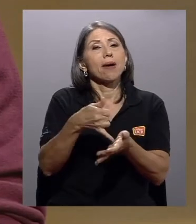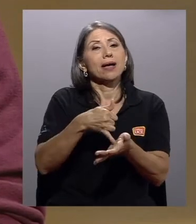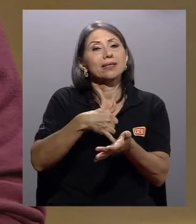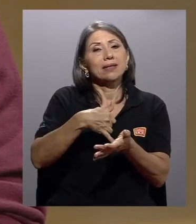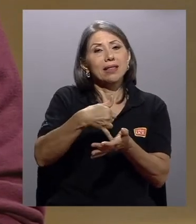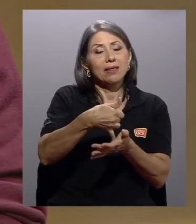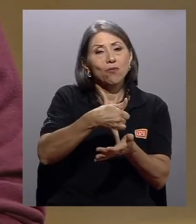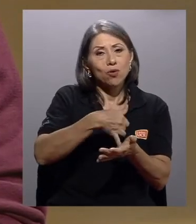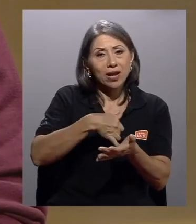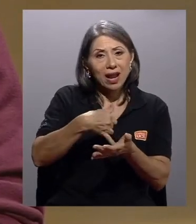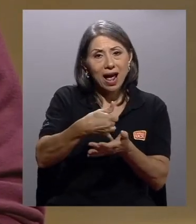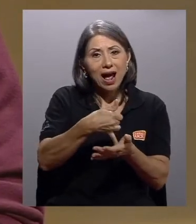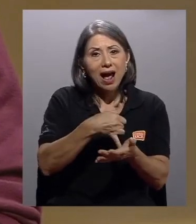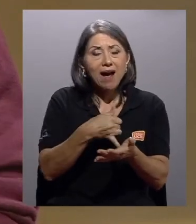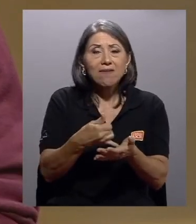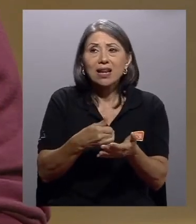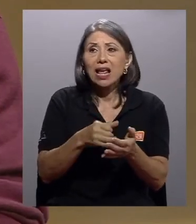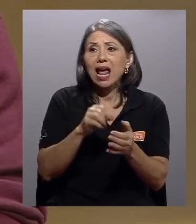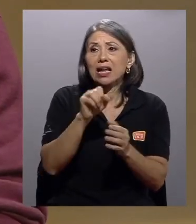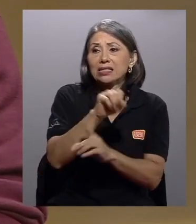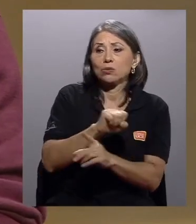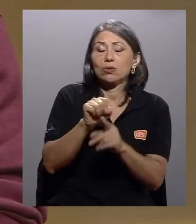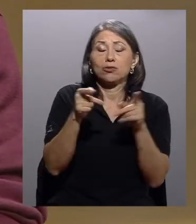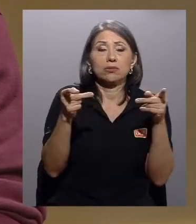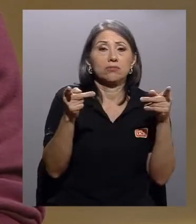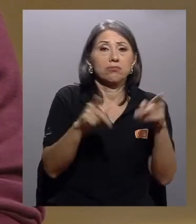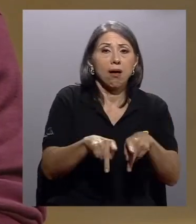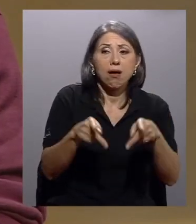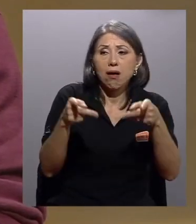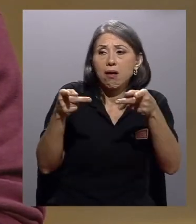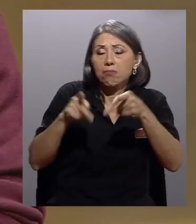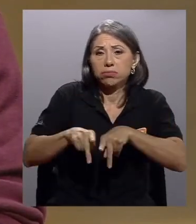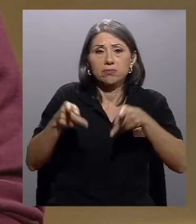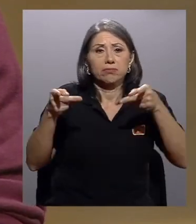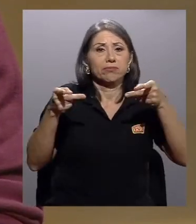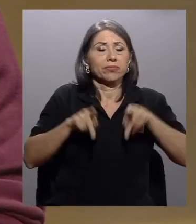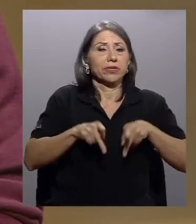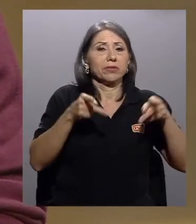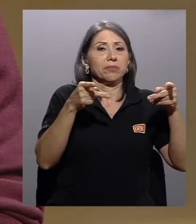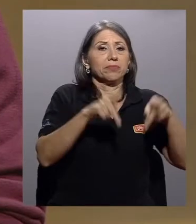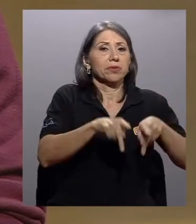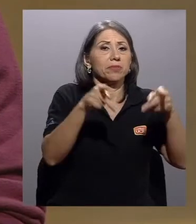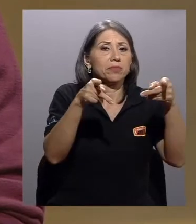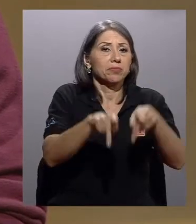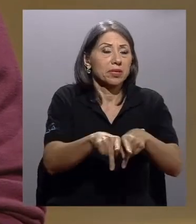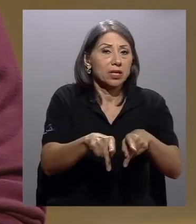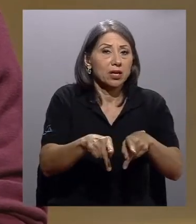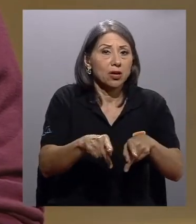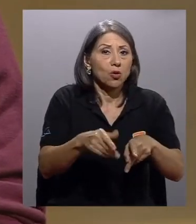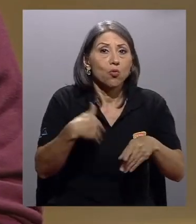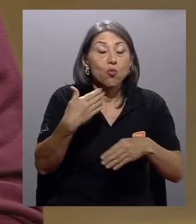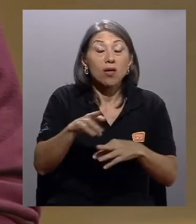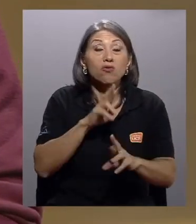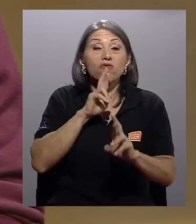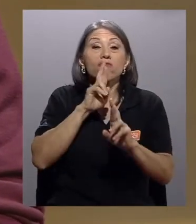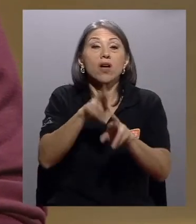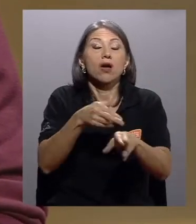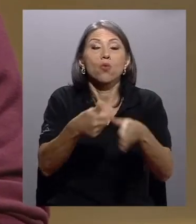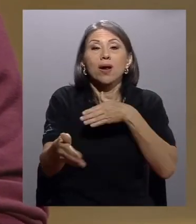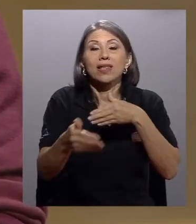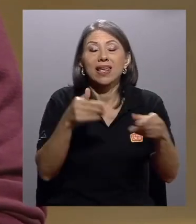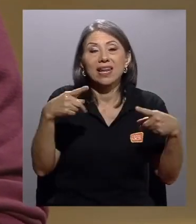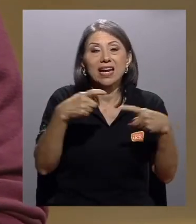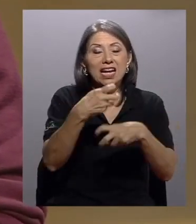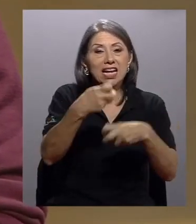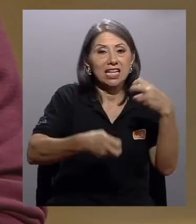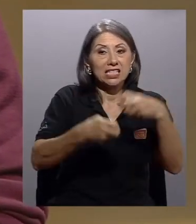a los vaivenes, a los efectos que tiene cualquier crisis. Y en esta crisis se ha